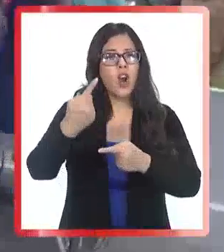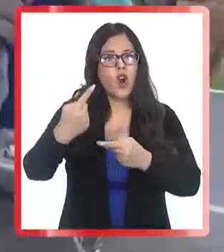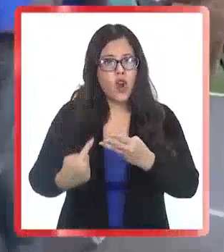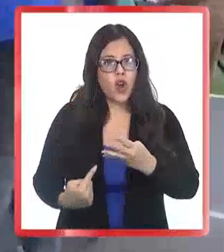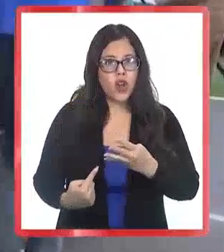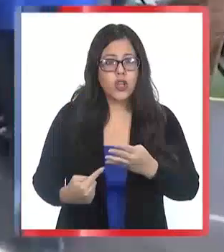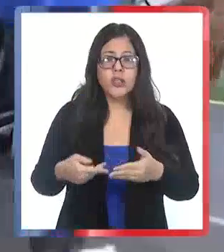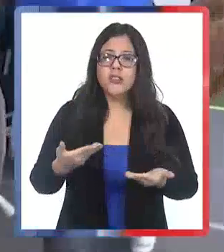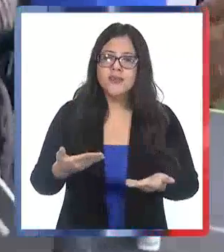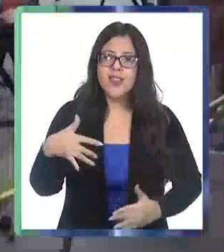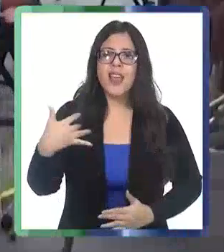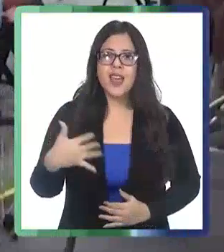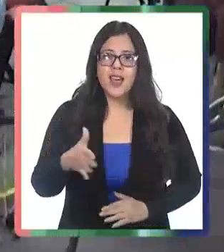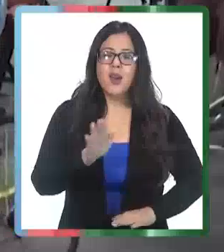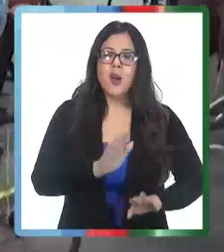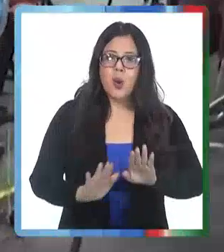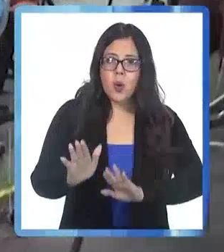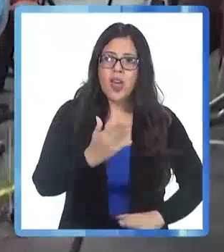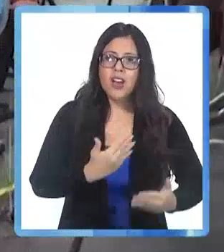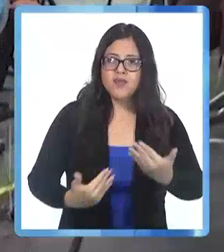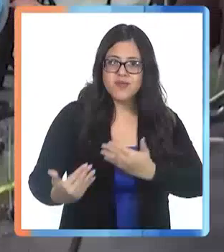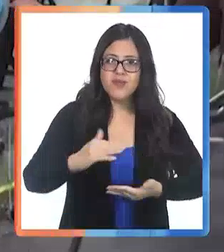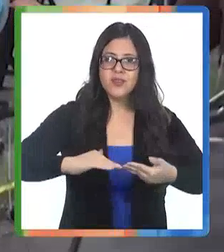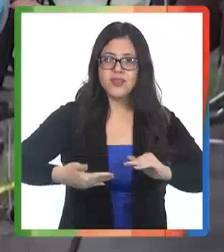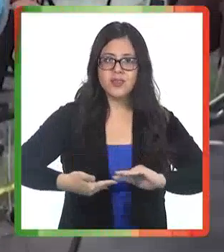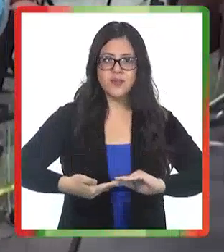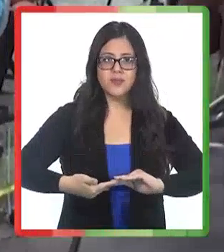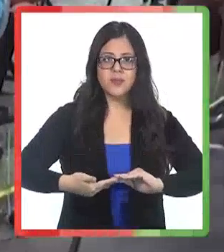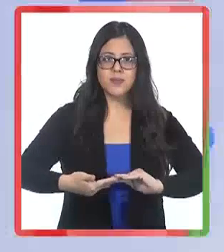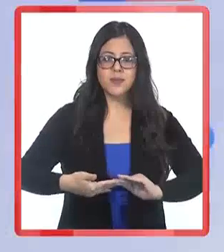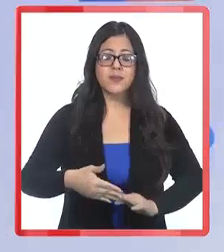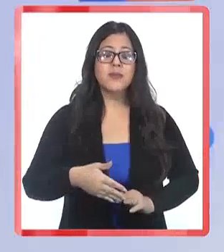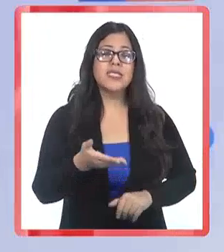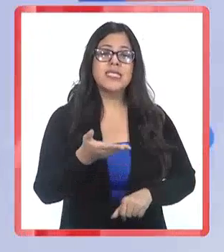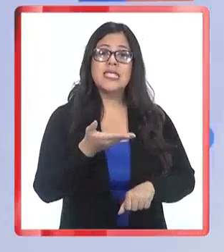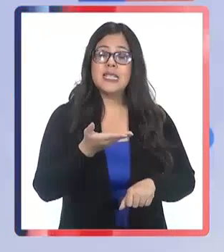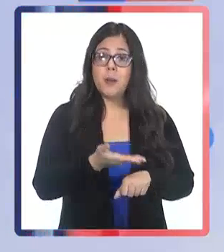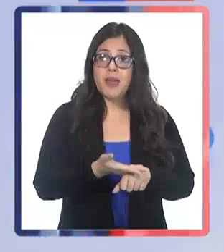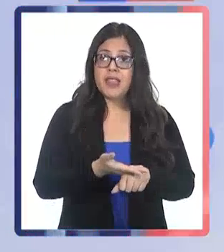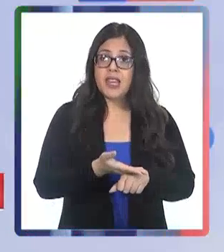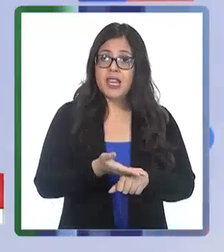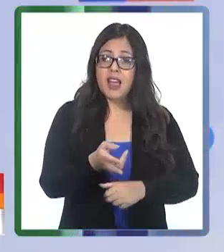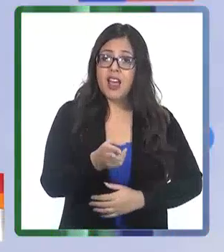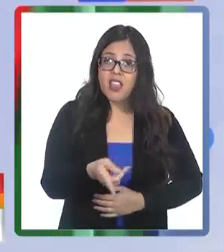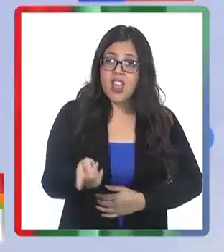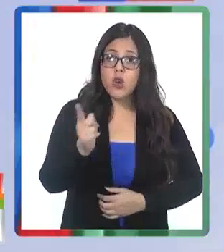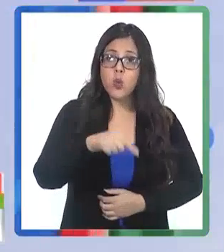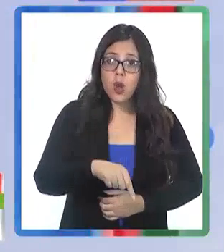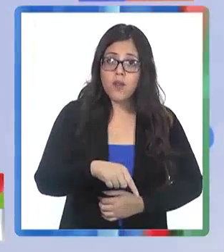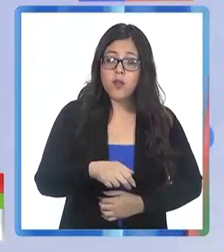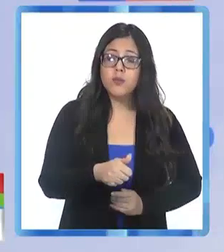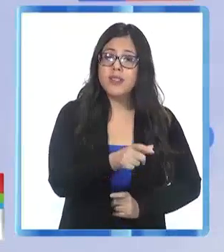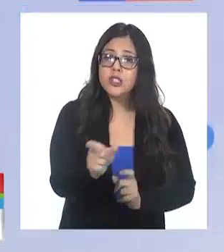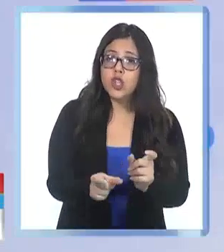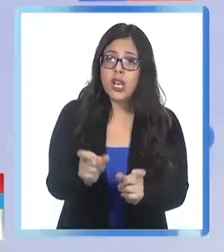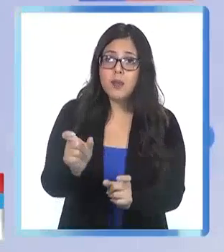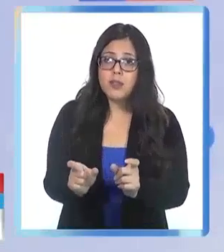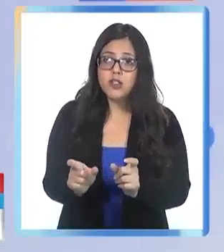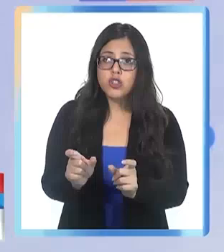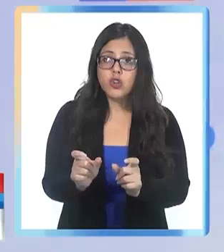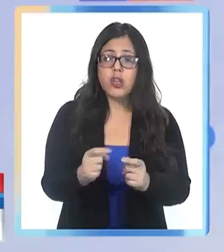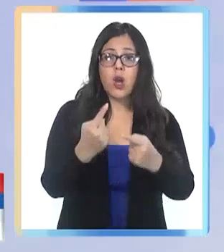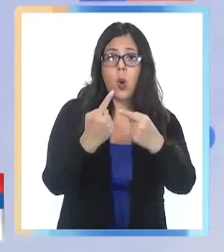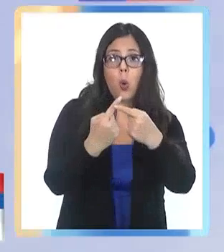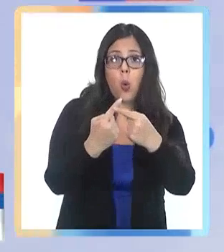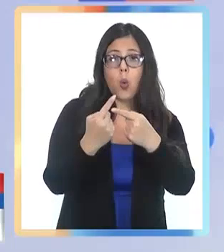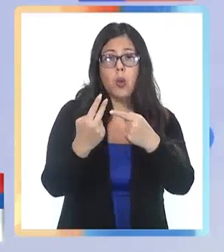inmunocomprometidas, por lo que es vital protegernos como comunidad. Queremos reiterar el llamado que todas las personas que